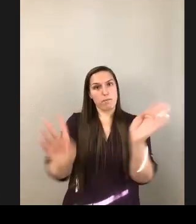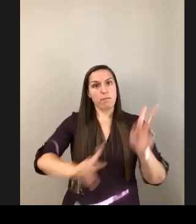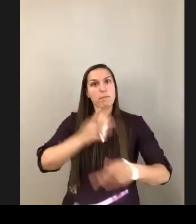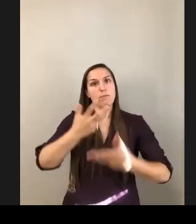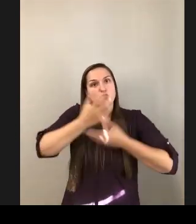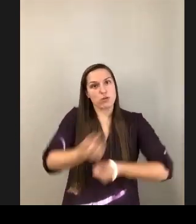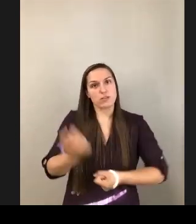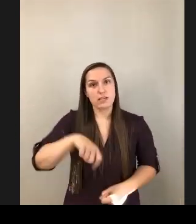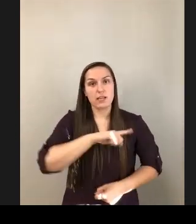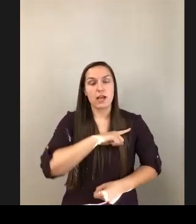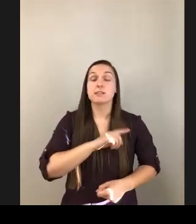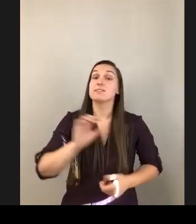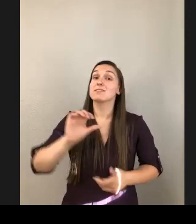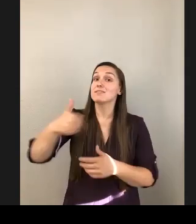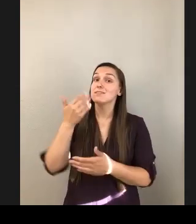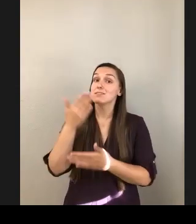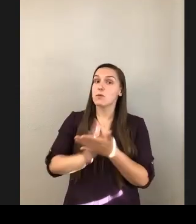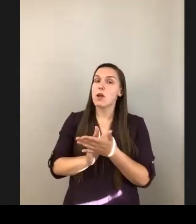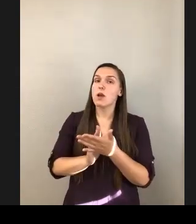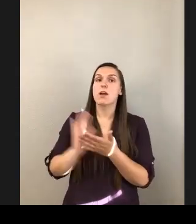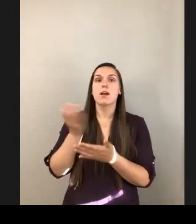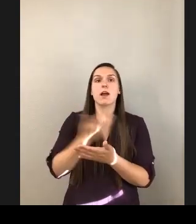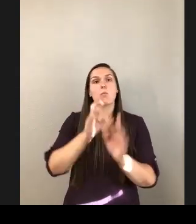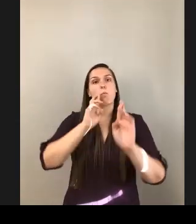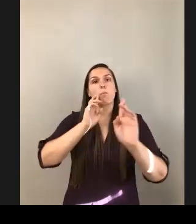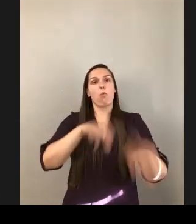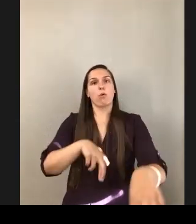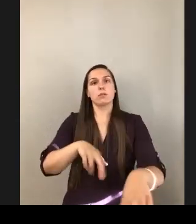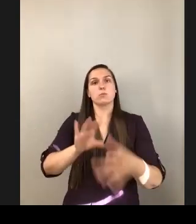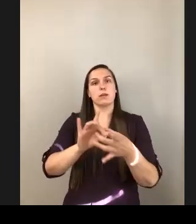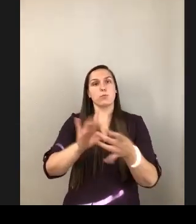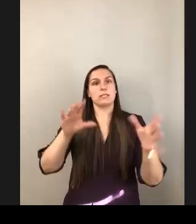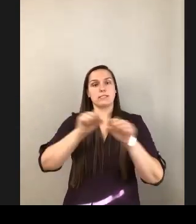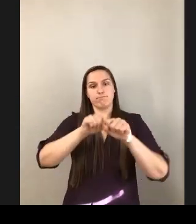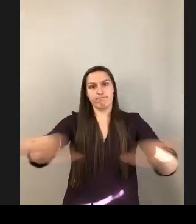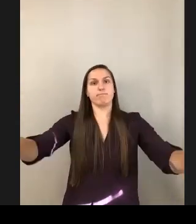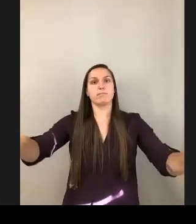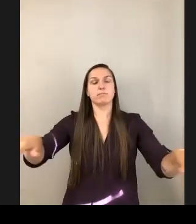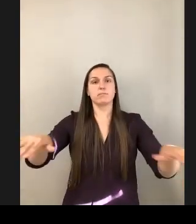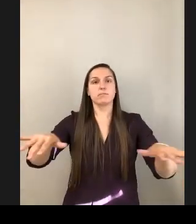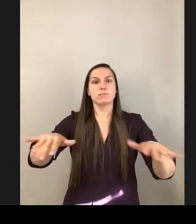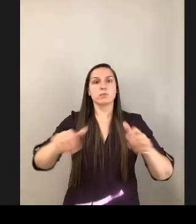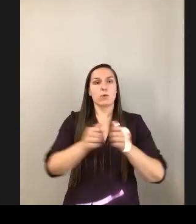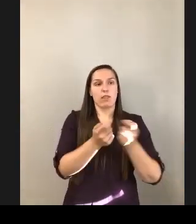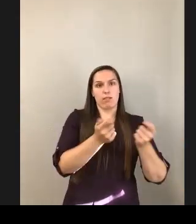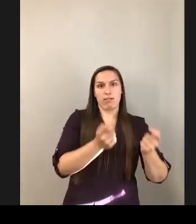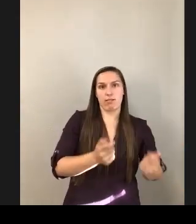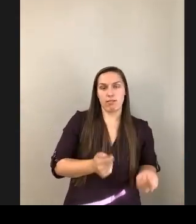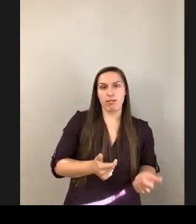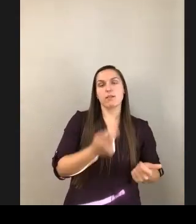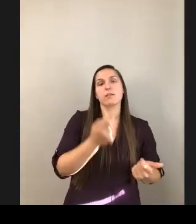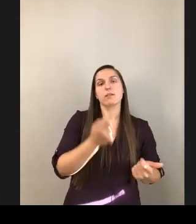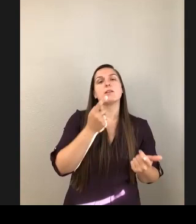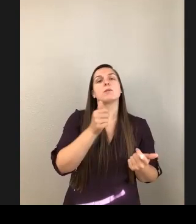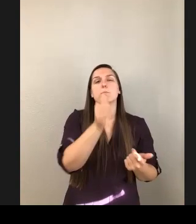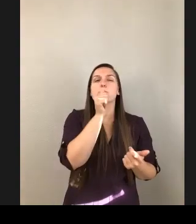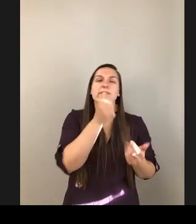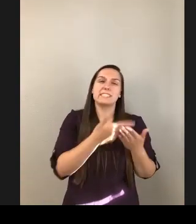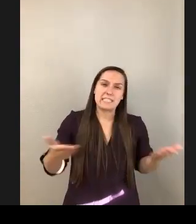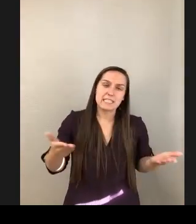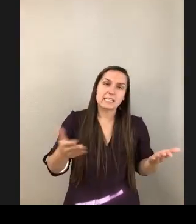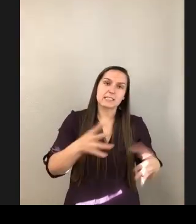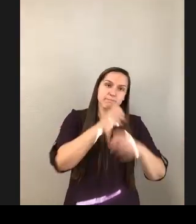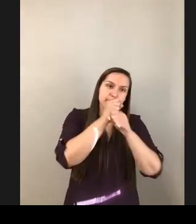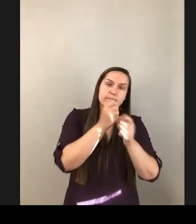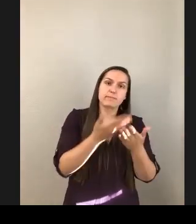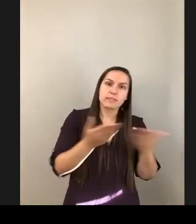a la confianza. Y también tenemos reportes con información